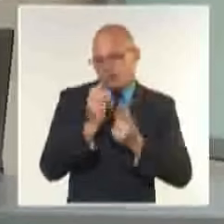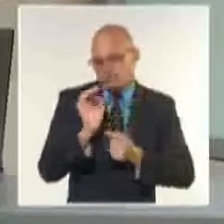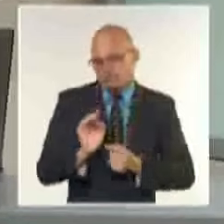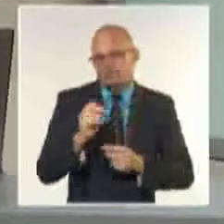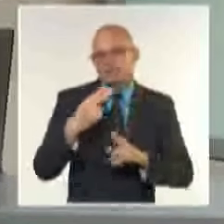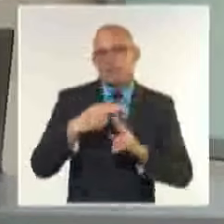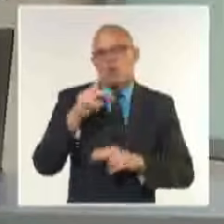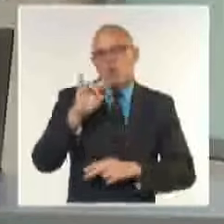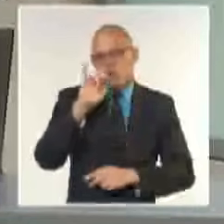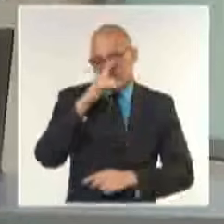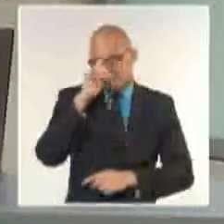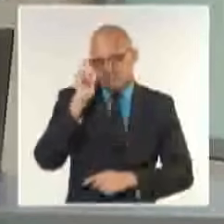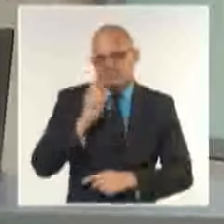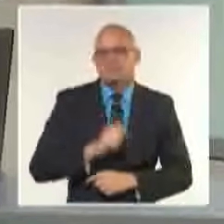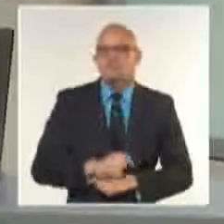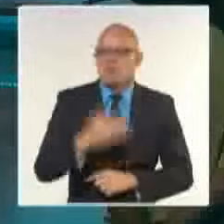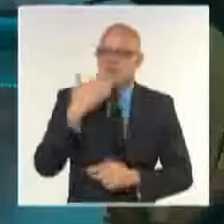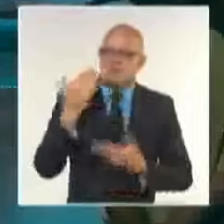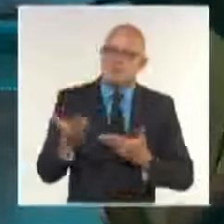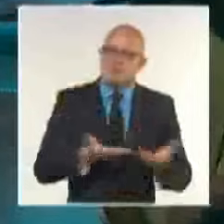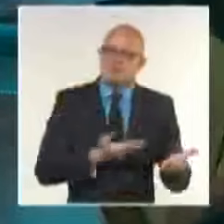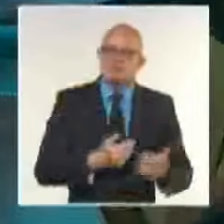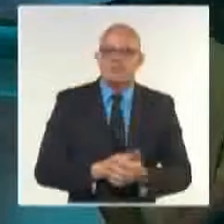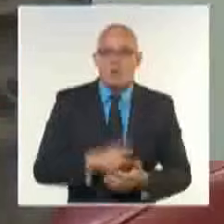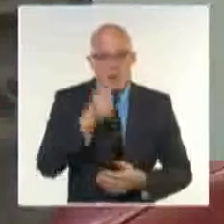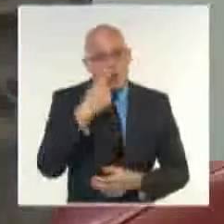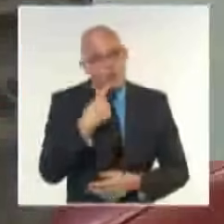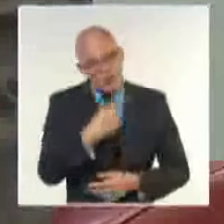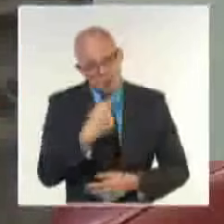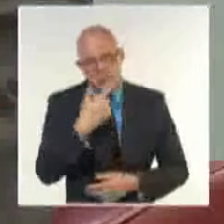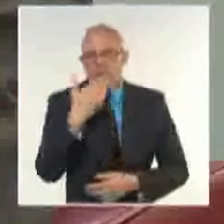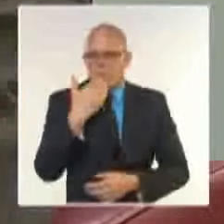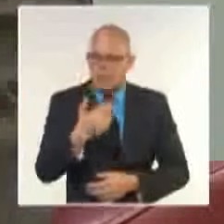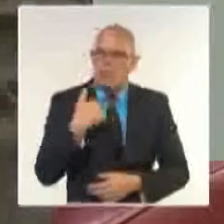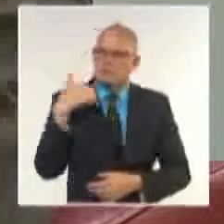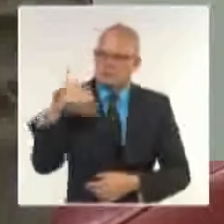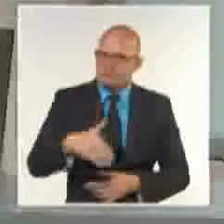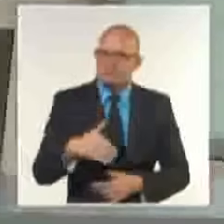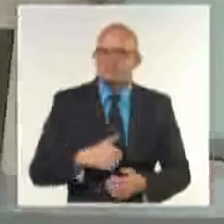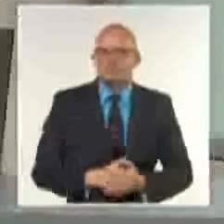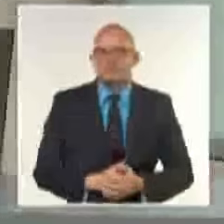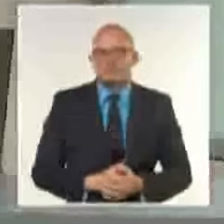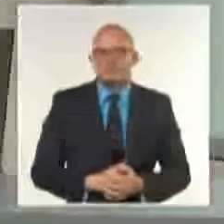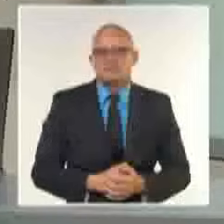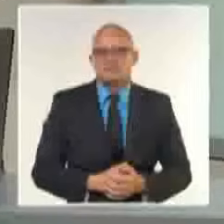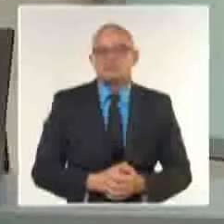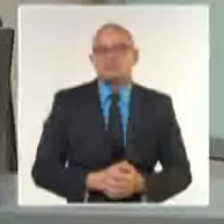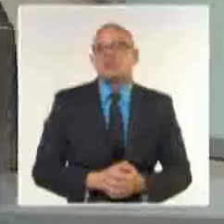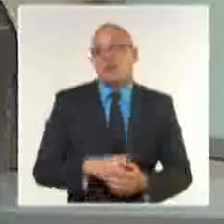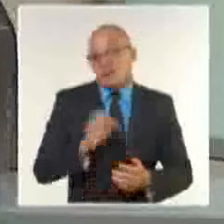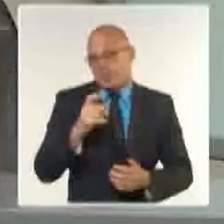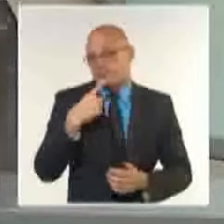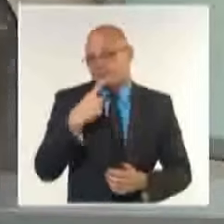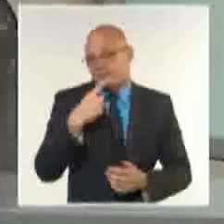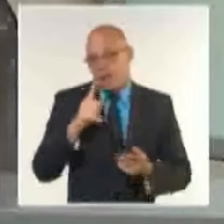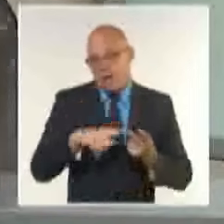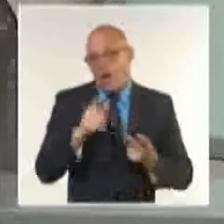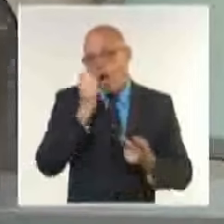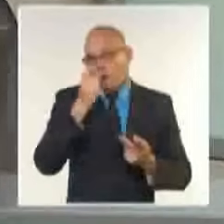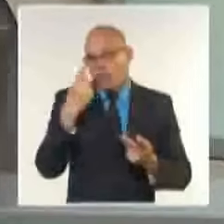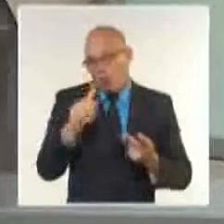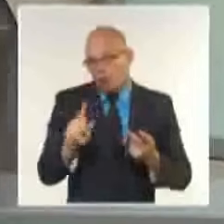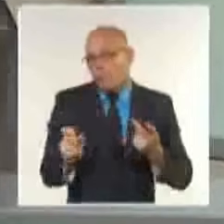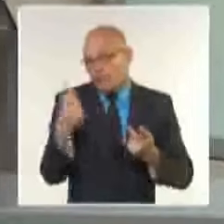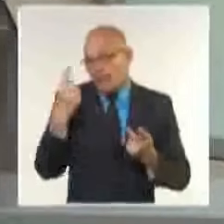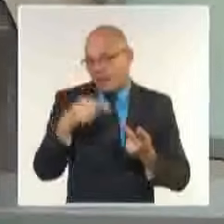Morales. Un gusto que nos acompañe, bienvenido. Muchas gracias, Humberto, un placer estar nuevamente en el programa. Y por primera vez aquí está Javier